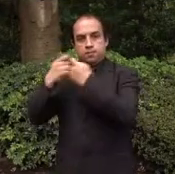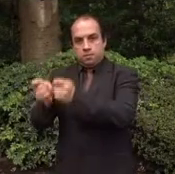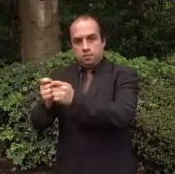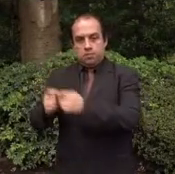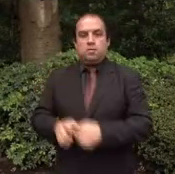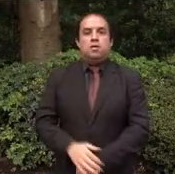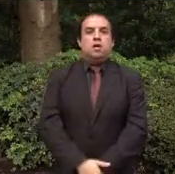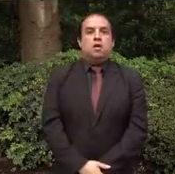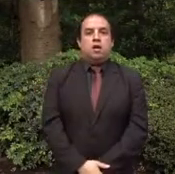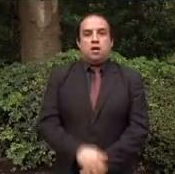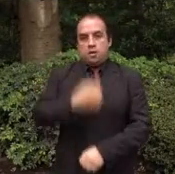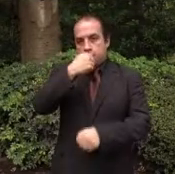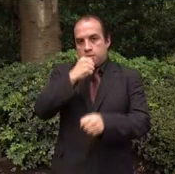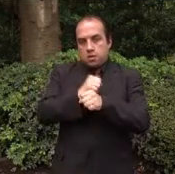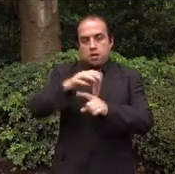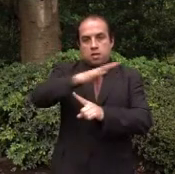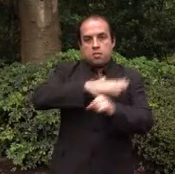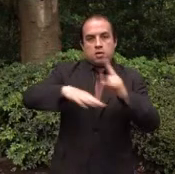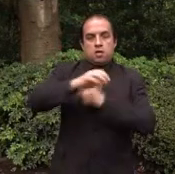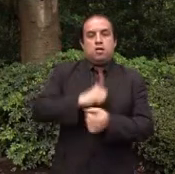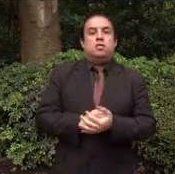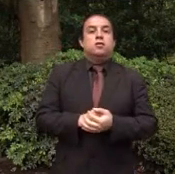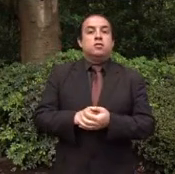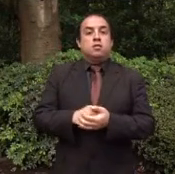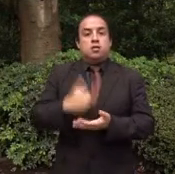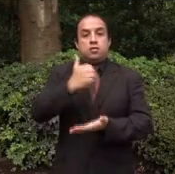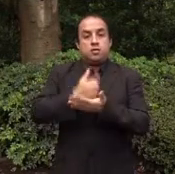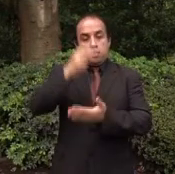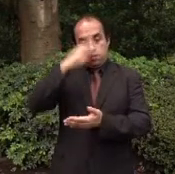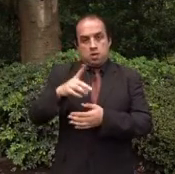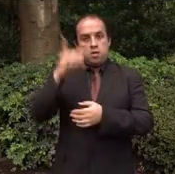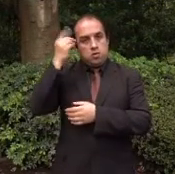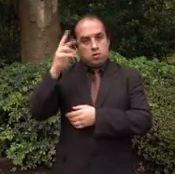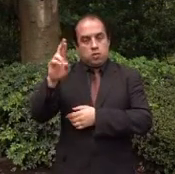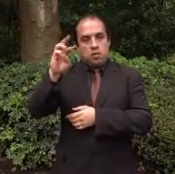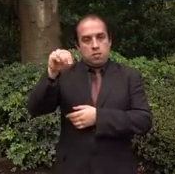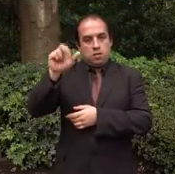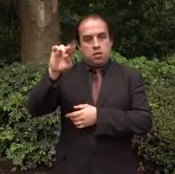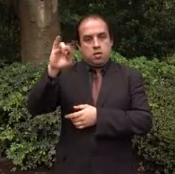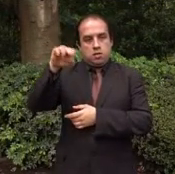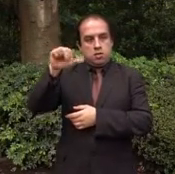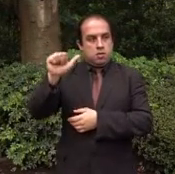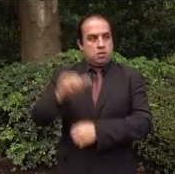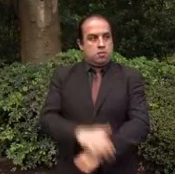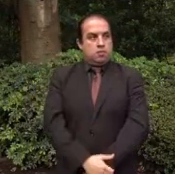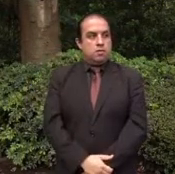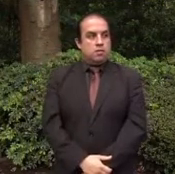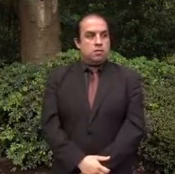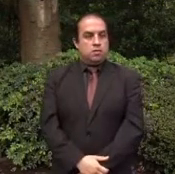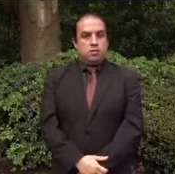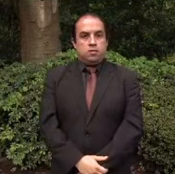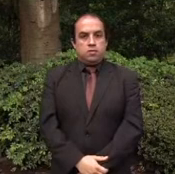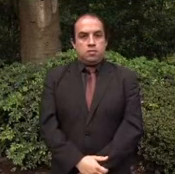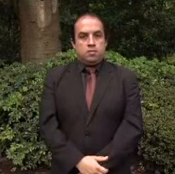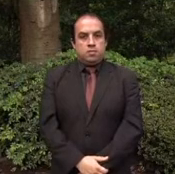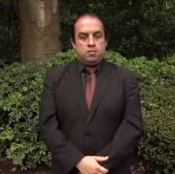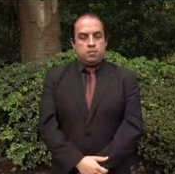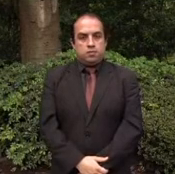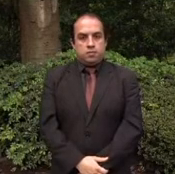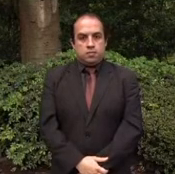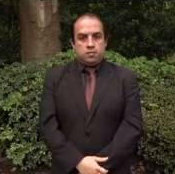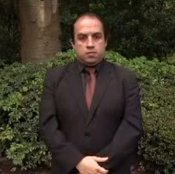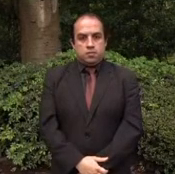Secretaria del Medio Ambiente de la Ciudad de México, doctora Marina Robles García. Muy buenos días a todas, a